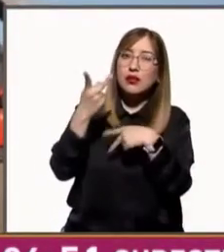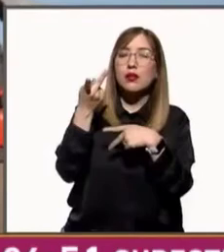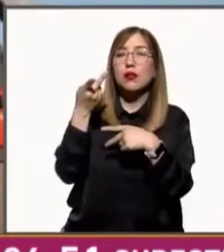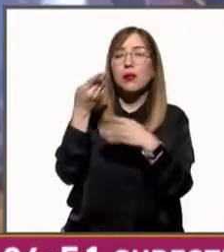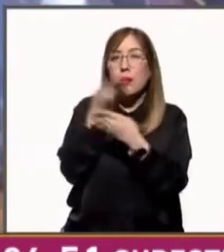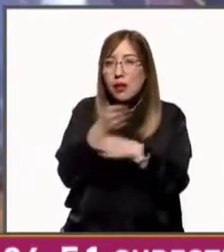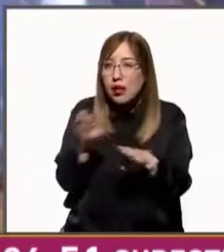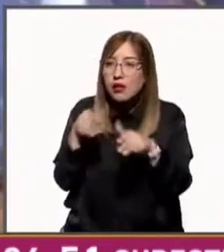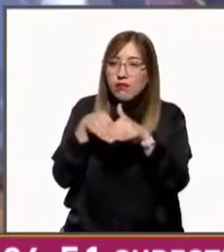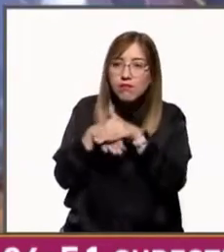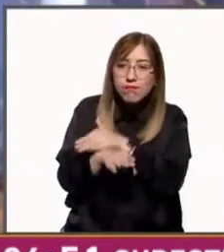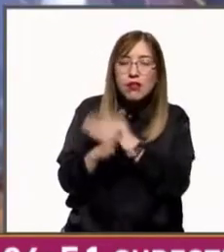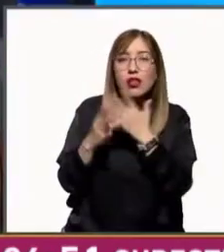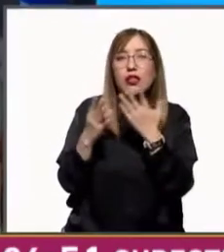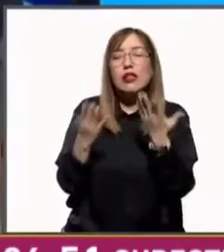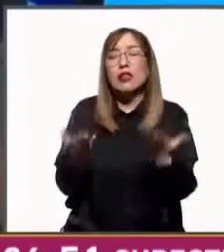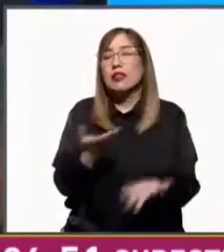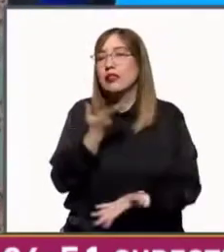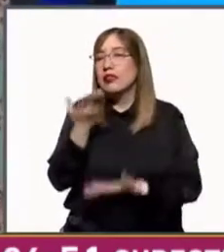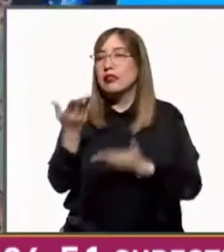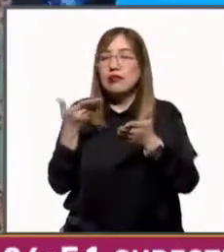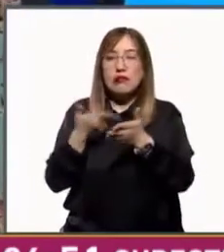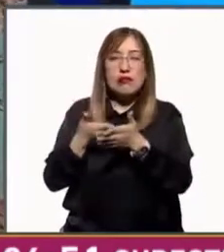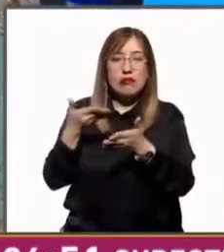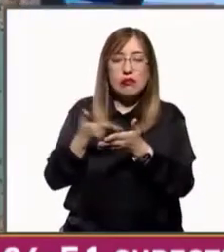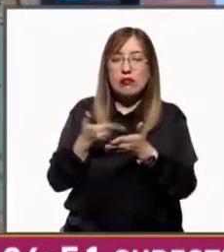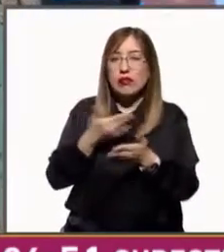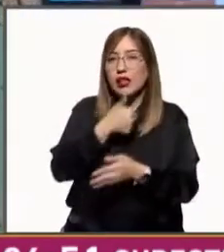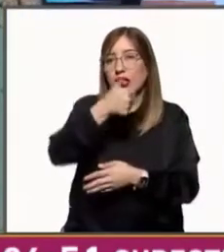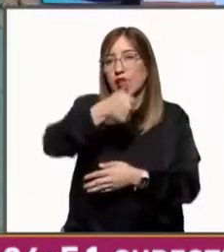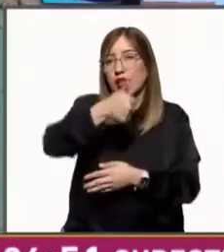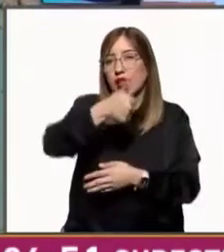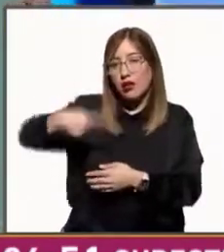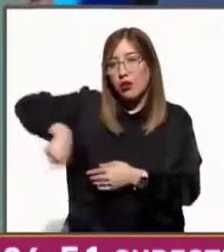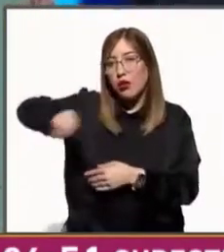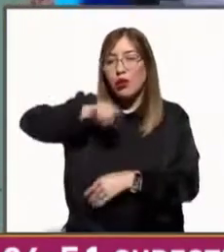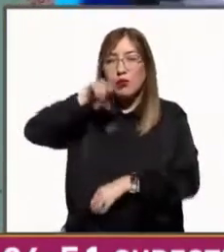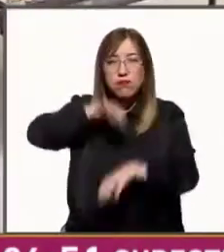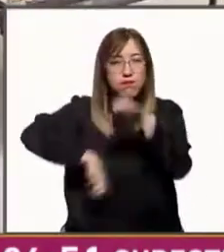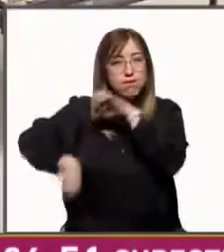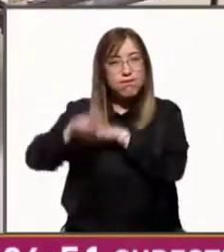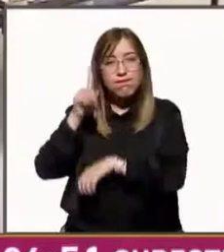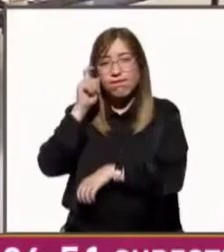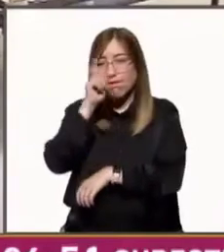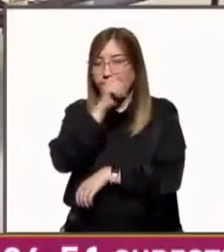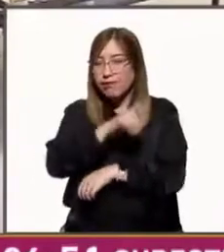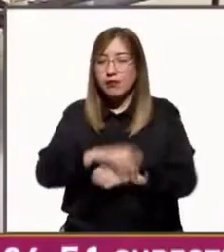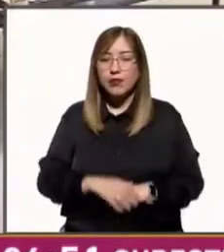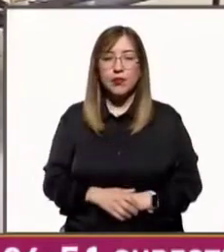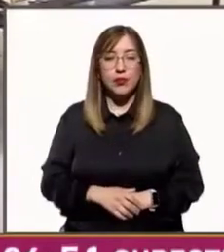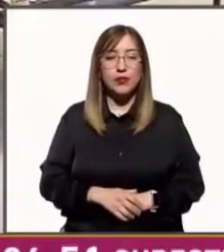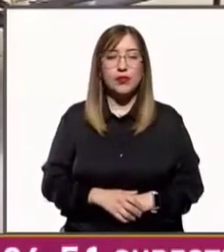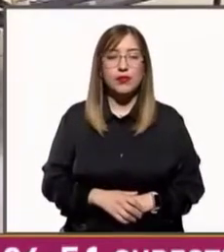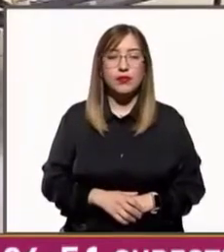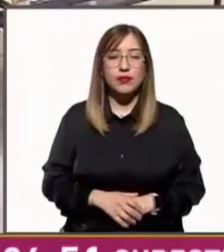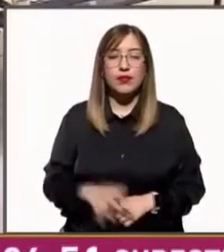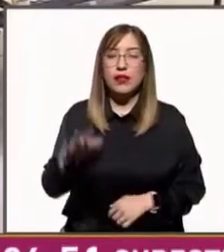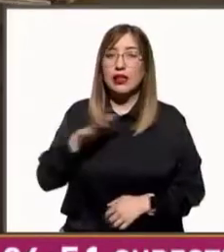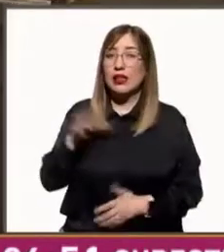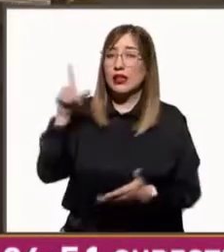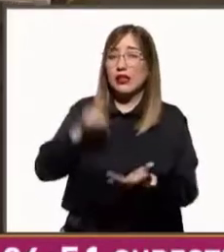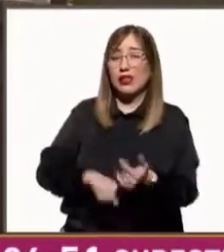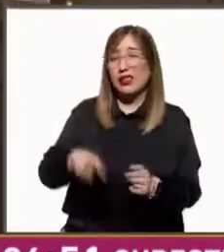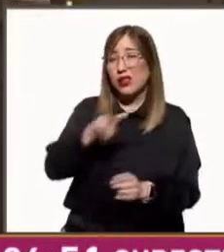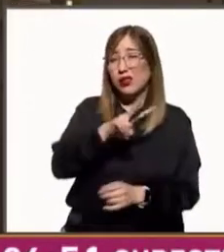ver el estado, digamos, de cómo lidió cada una de estas empresas. Es un marco muestral de más de